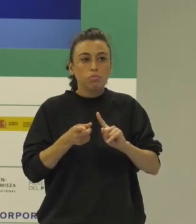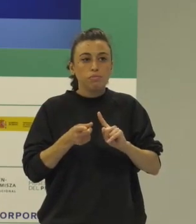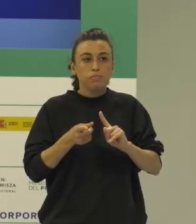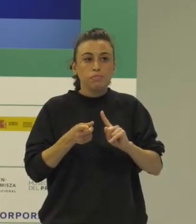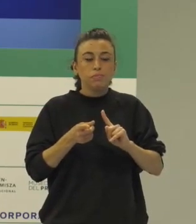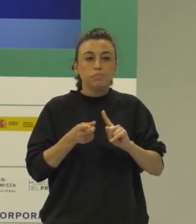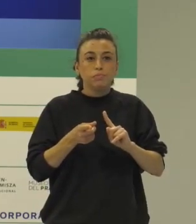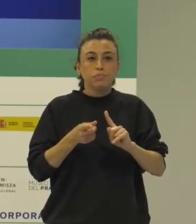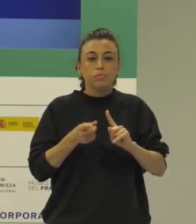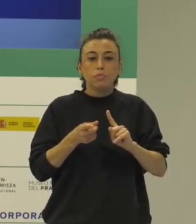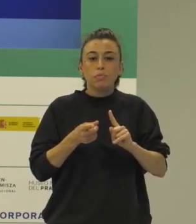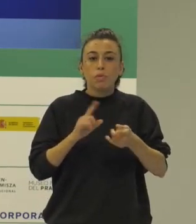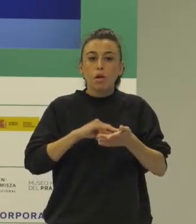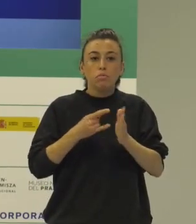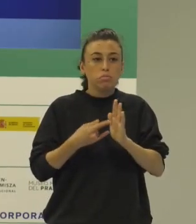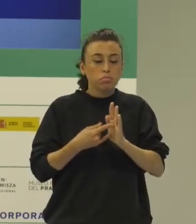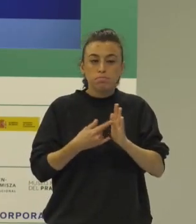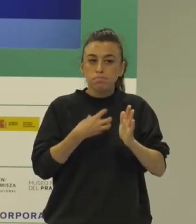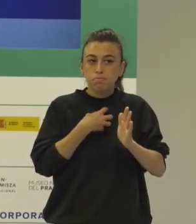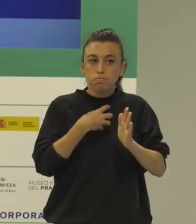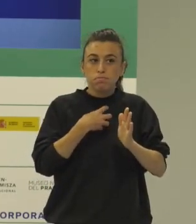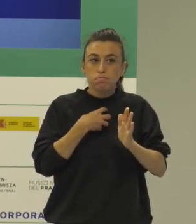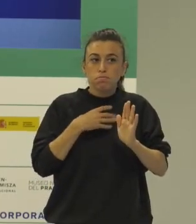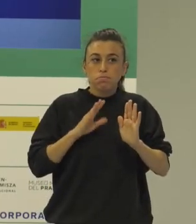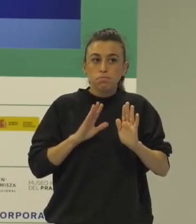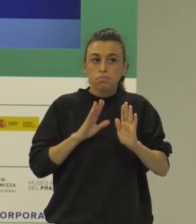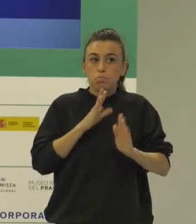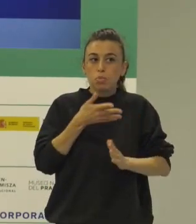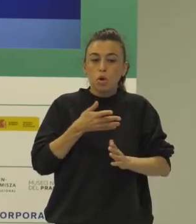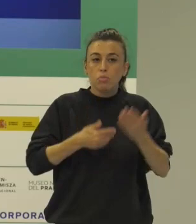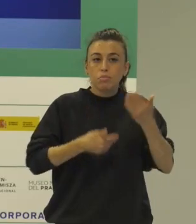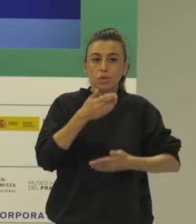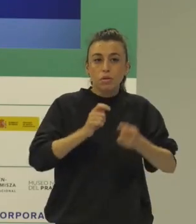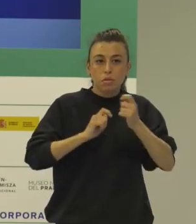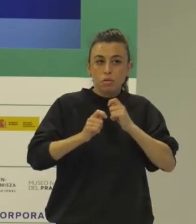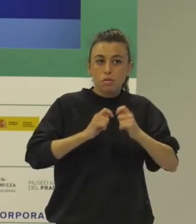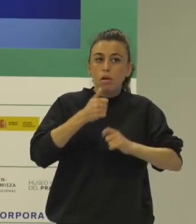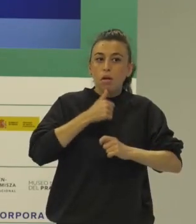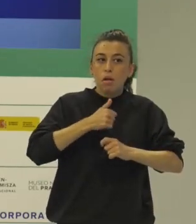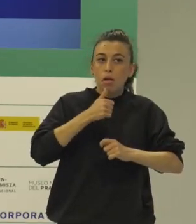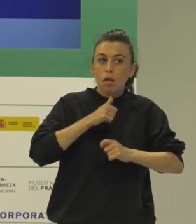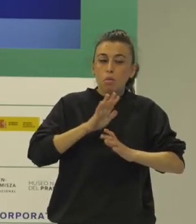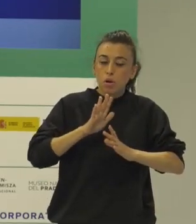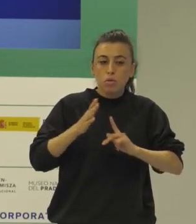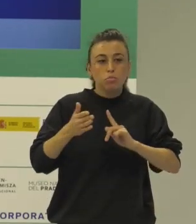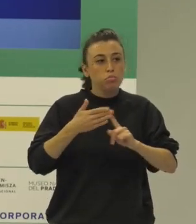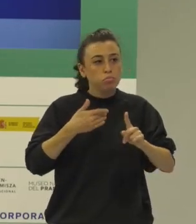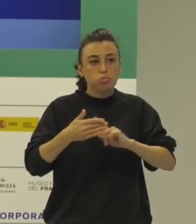no ha podido derribar, pero sí maltratar, porque el periodismo nicaragüense es resistente, pero es muy maltratado.